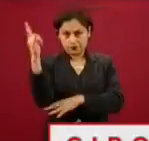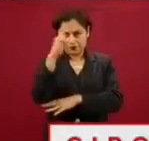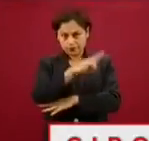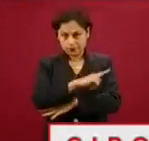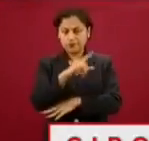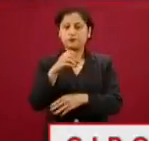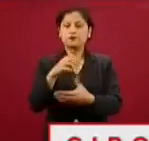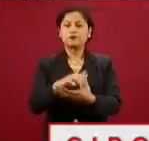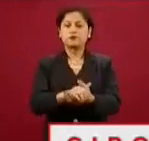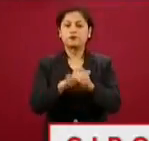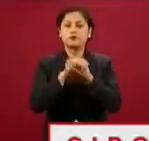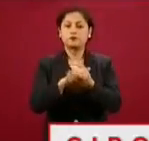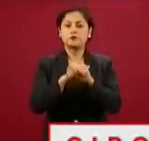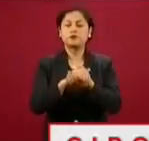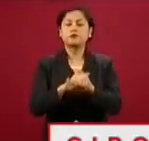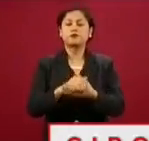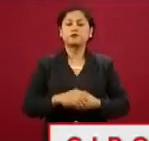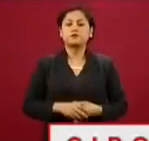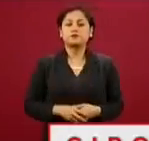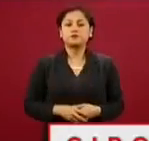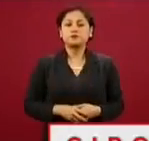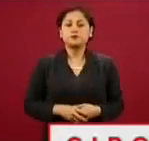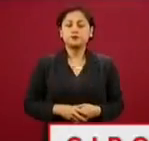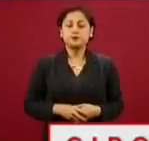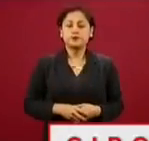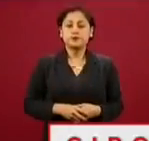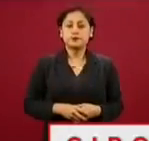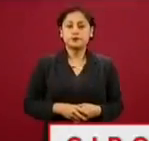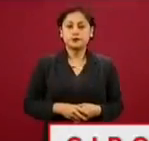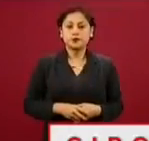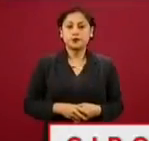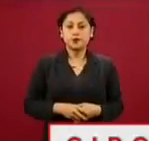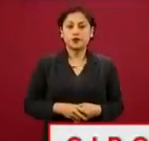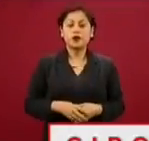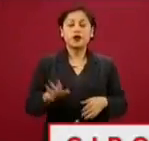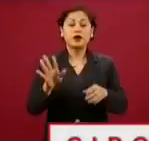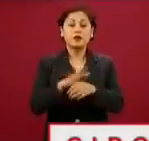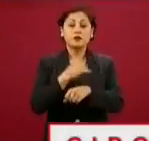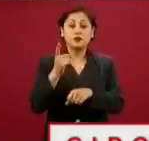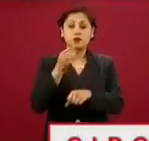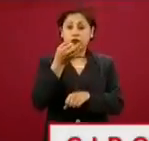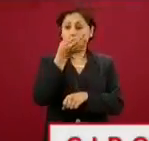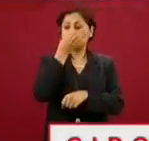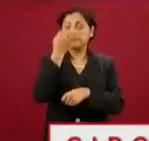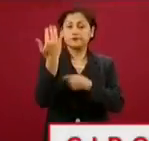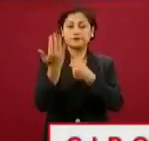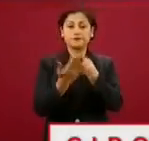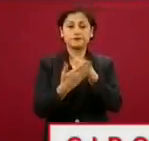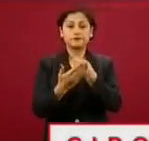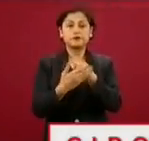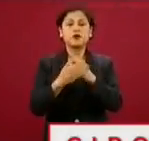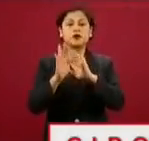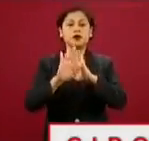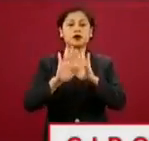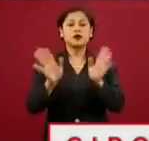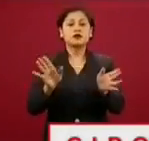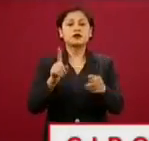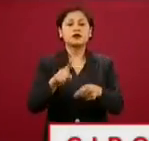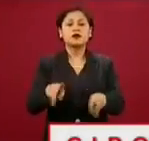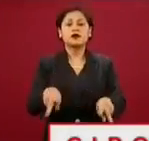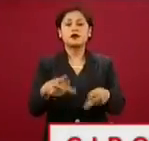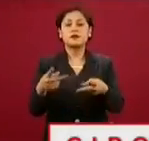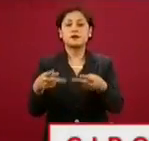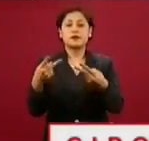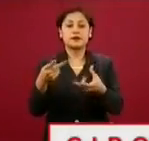Porque ya van a empezar a venderse los boletos, los cachitos de